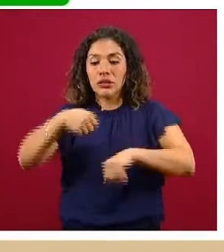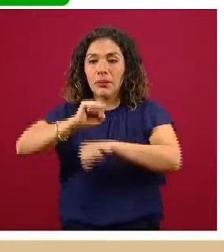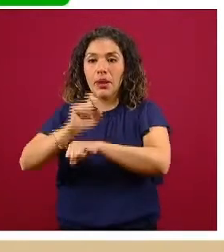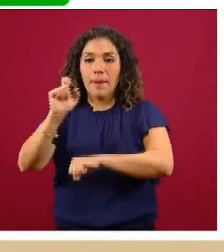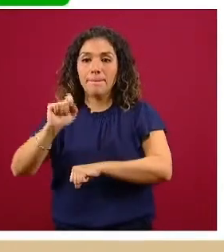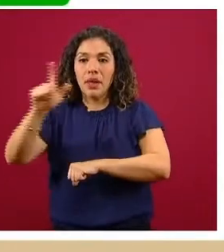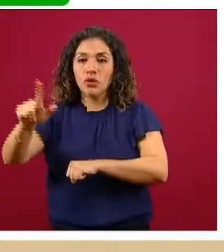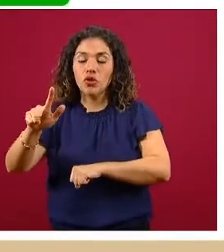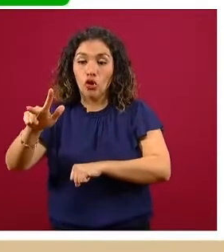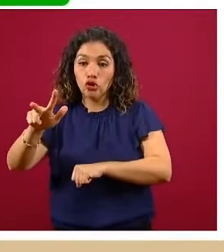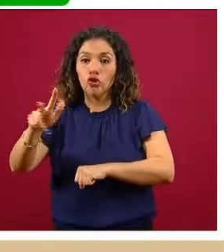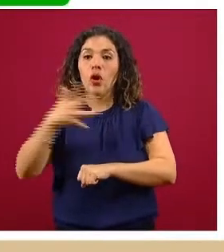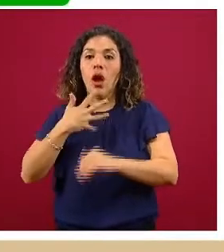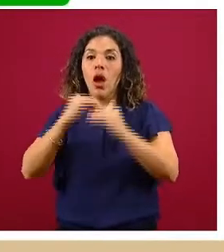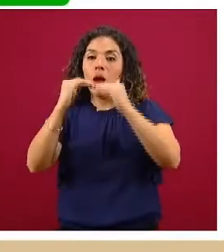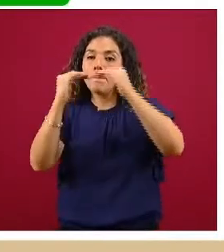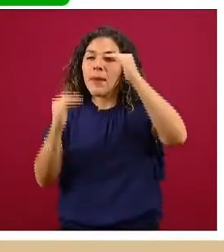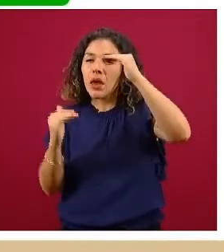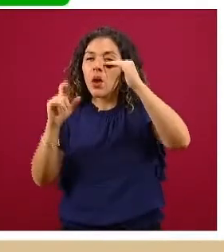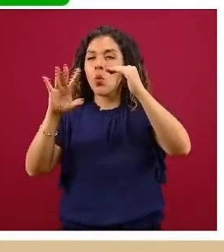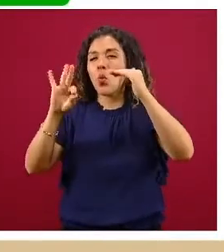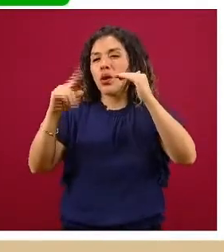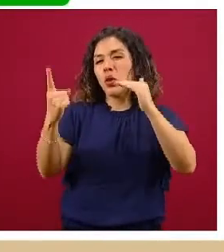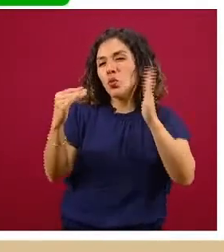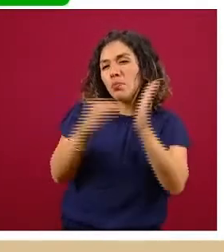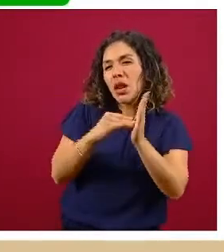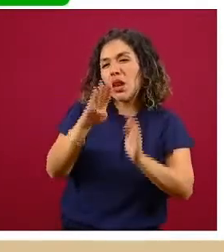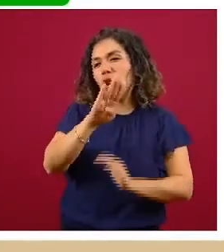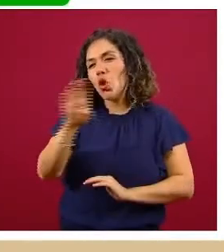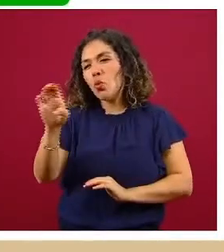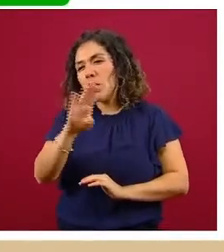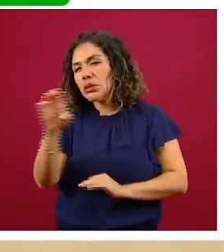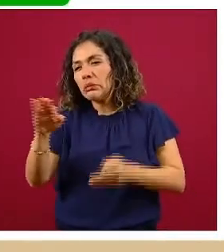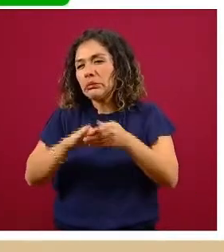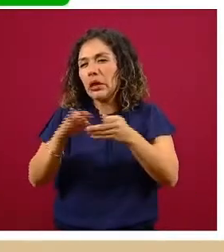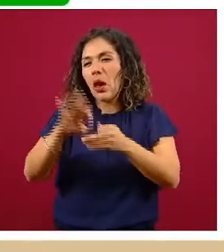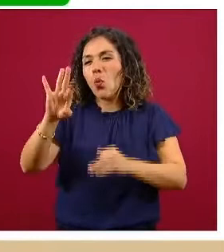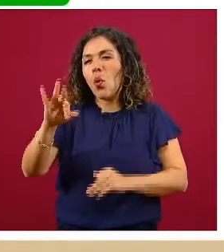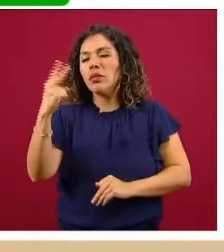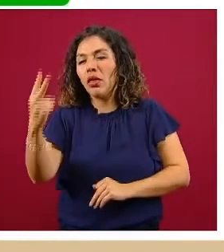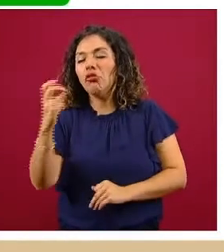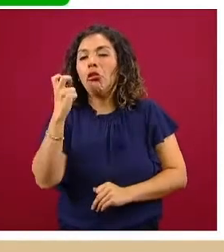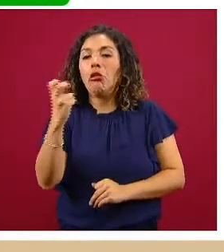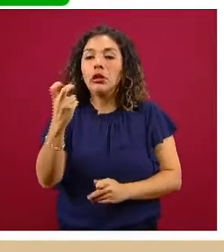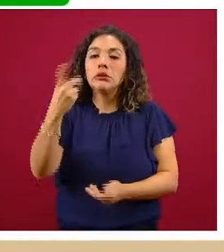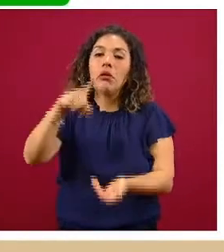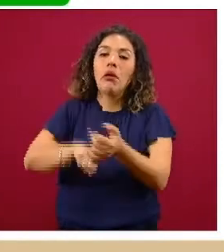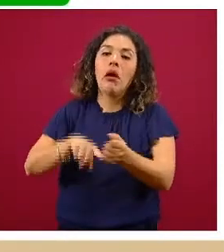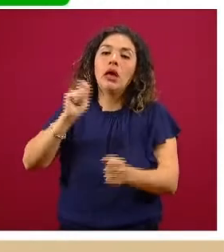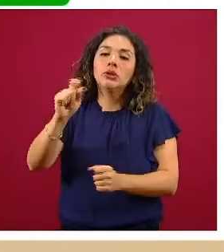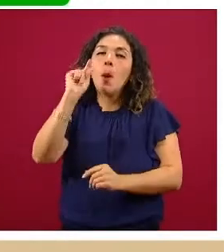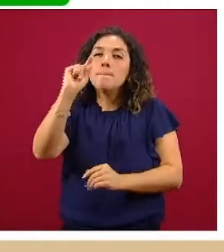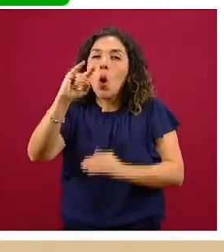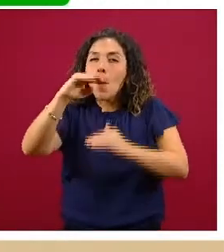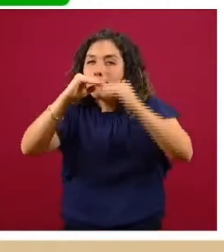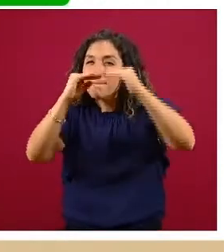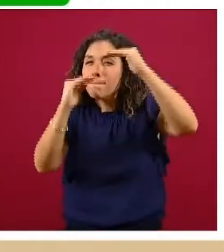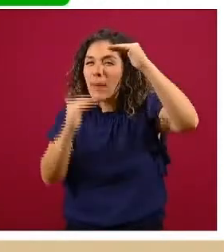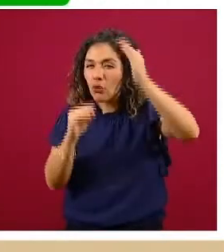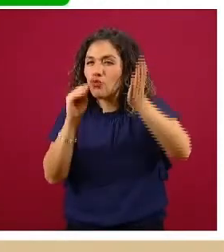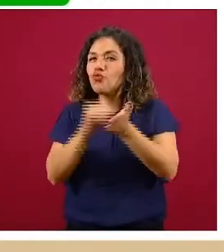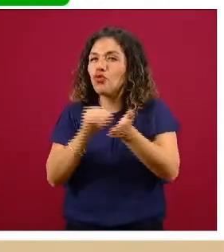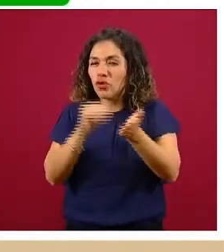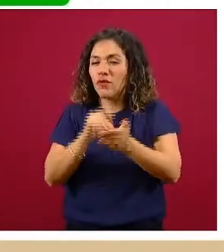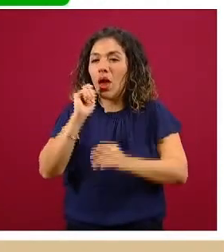28 estamos alrededor de los 41,900, casi 42, lo cual representa una disminución todavía